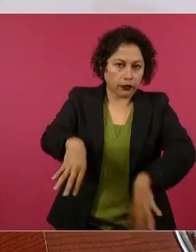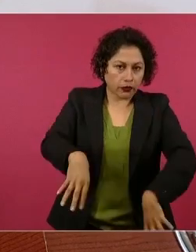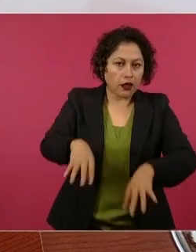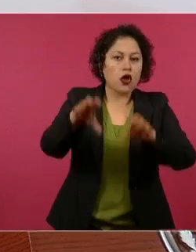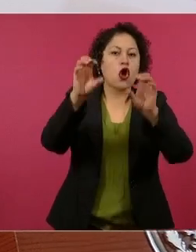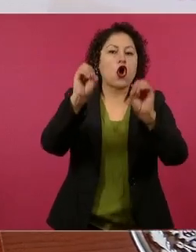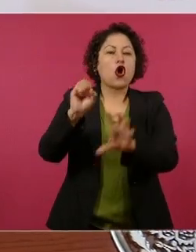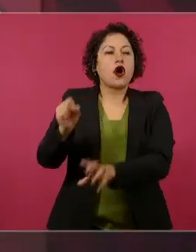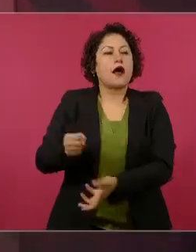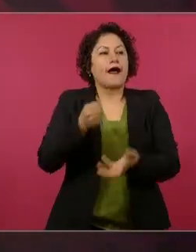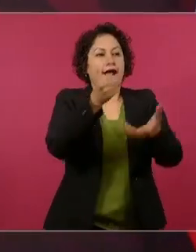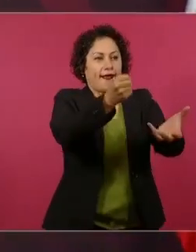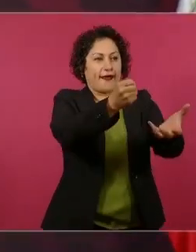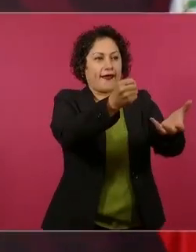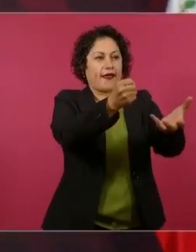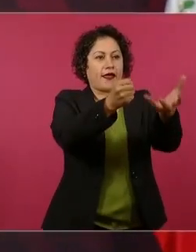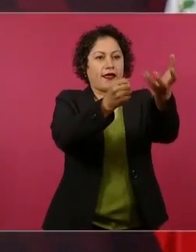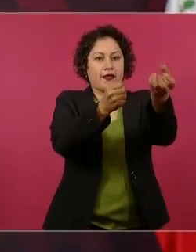piquete de ojo.